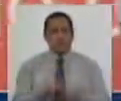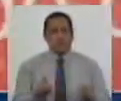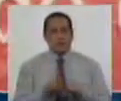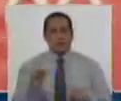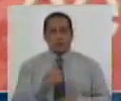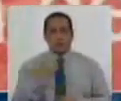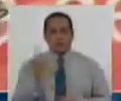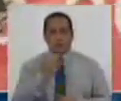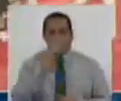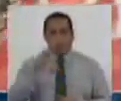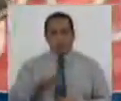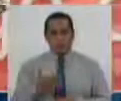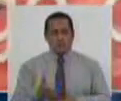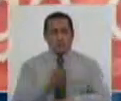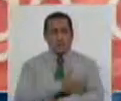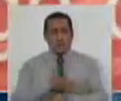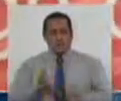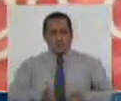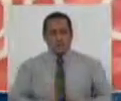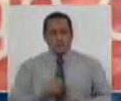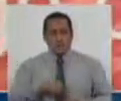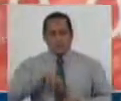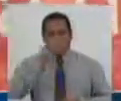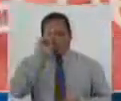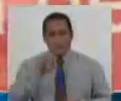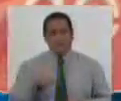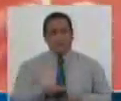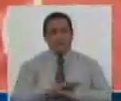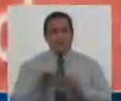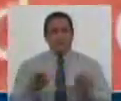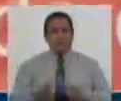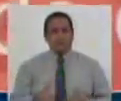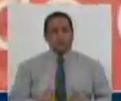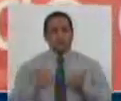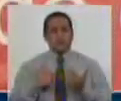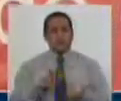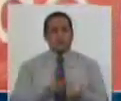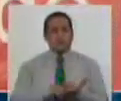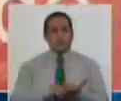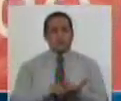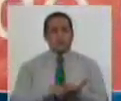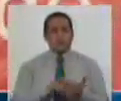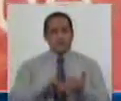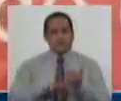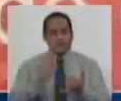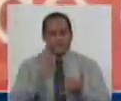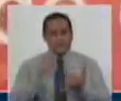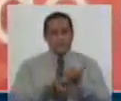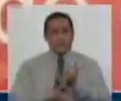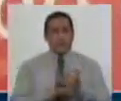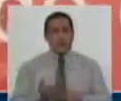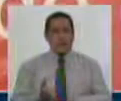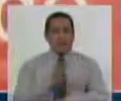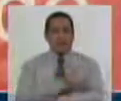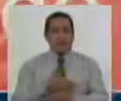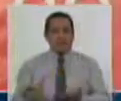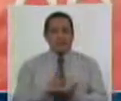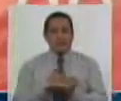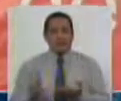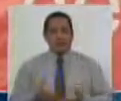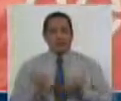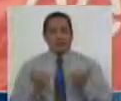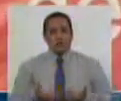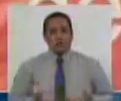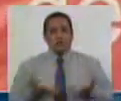los niños que nazcan en el Perú tendrán la cobertura del Seguro Integral de Salud. Eso antes no había. Hoy día se lo